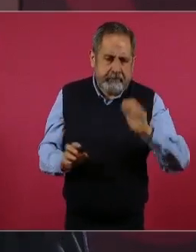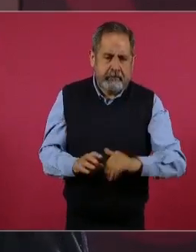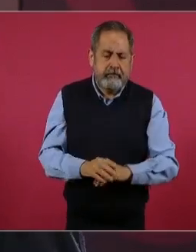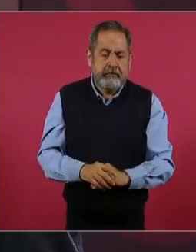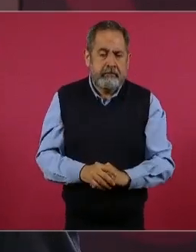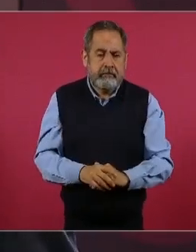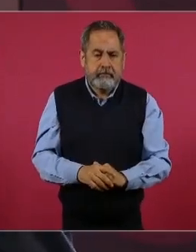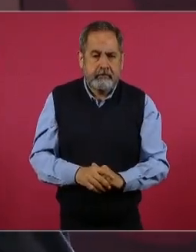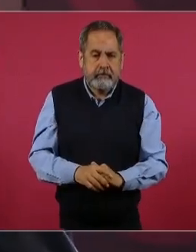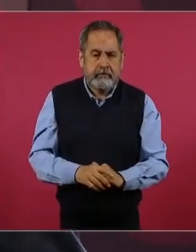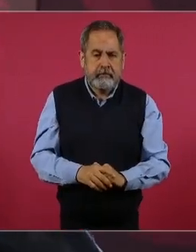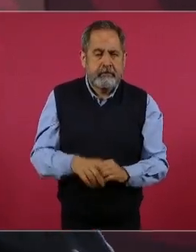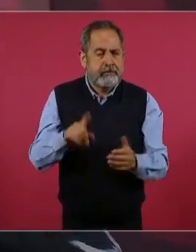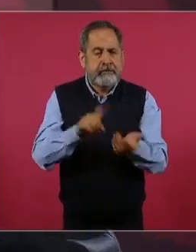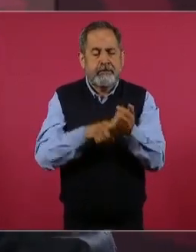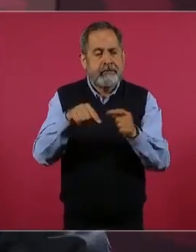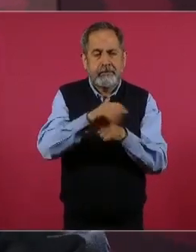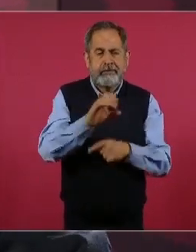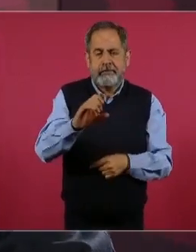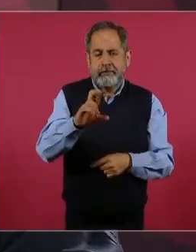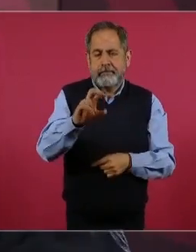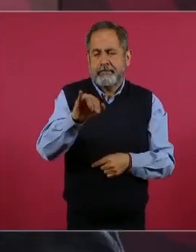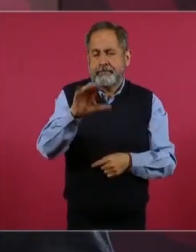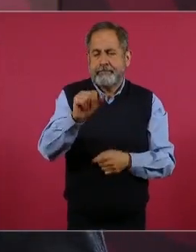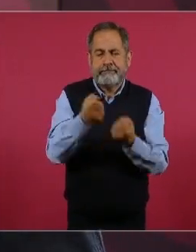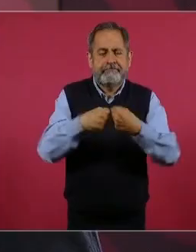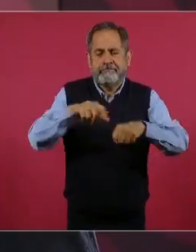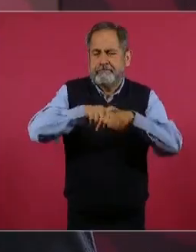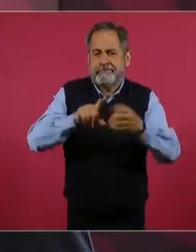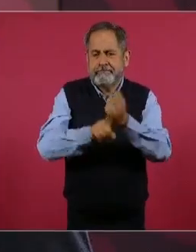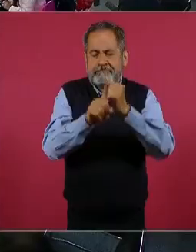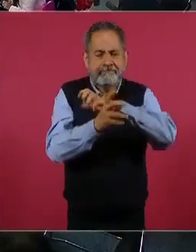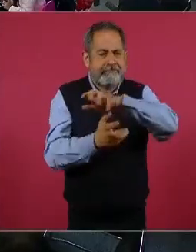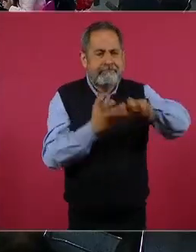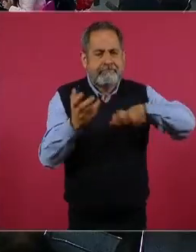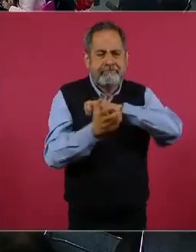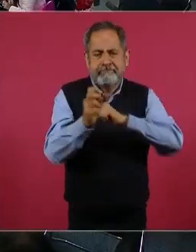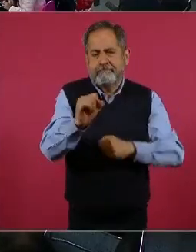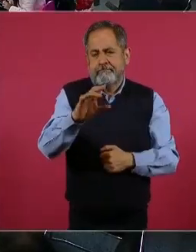porque esto es una crisis social